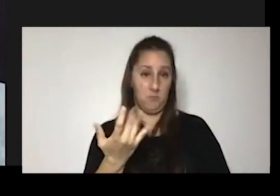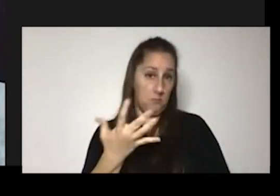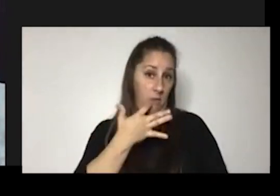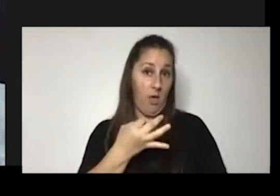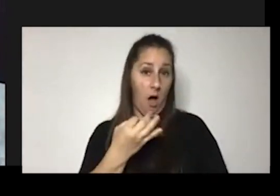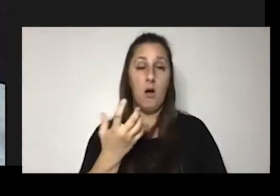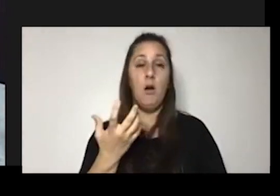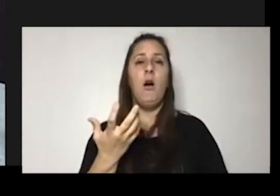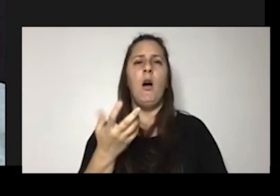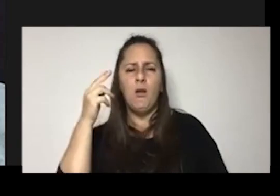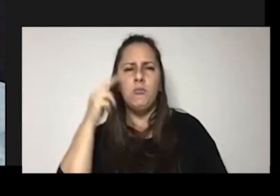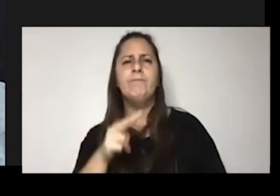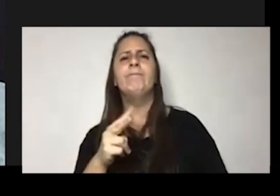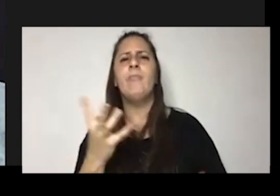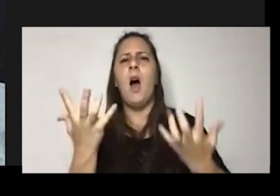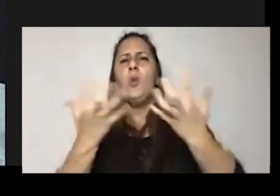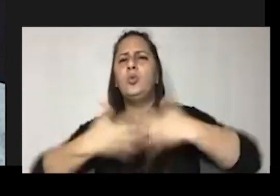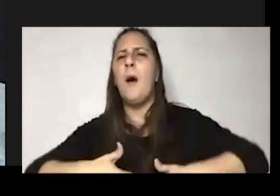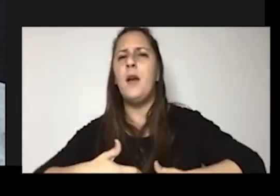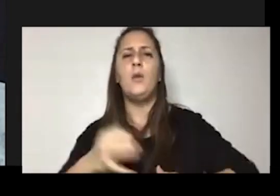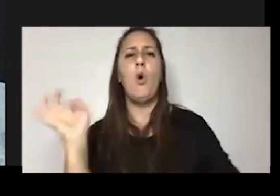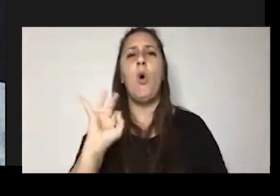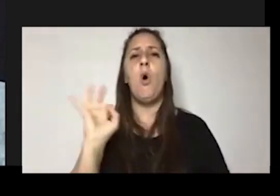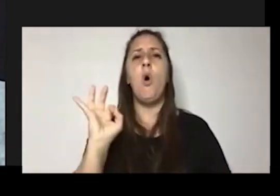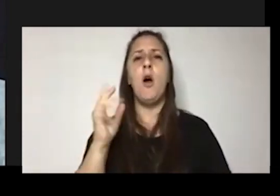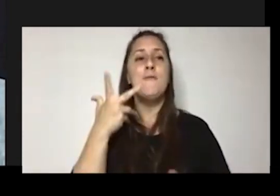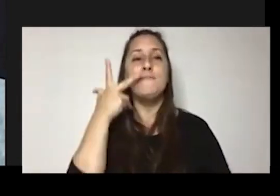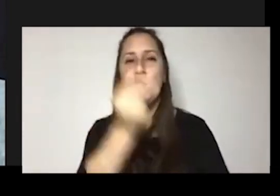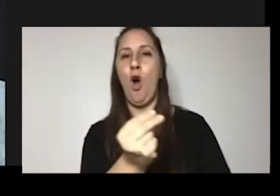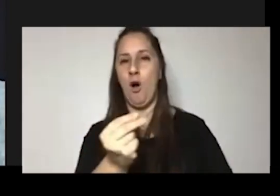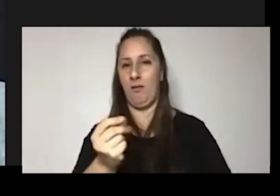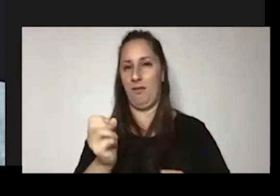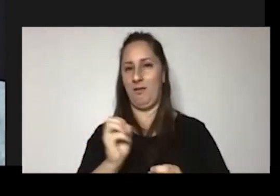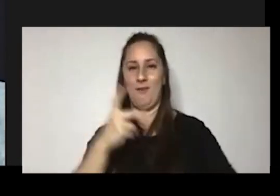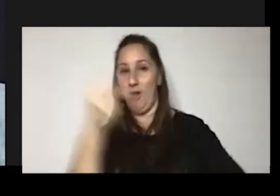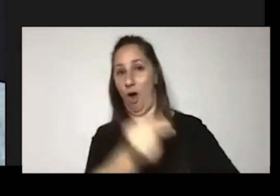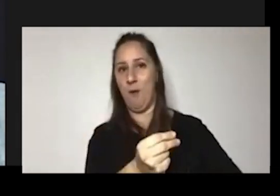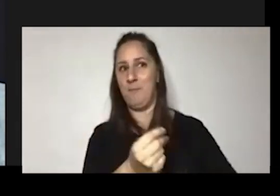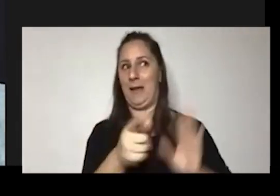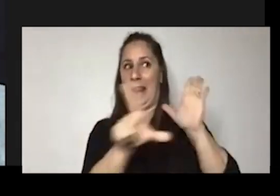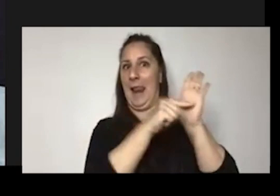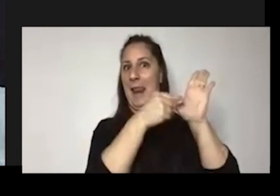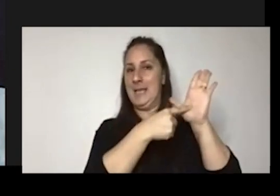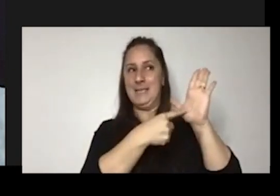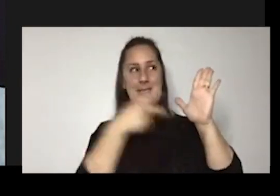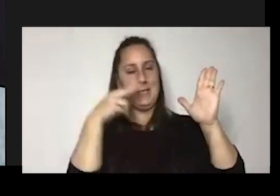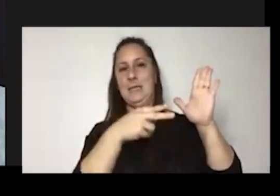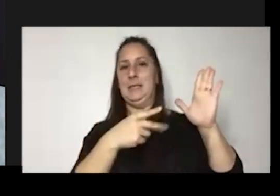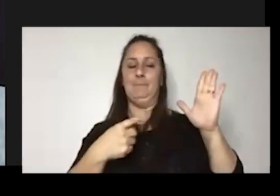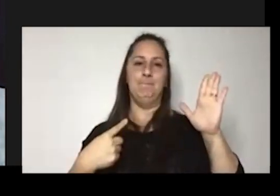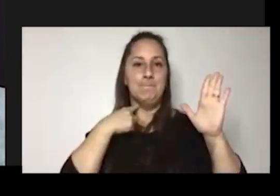ejemplo, o como no lo pueden denegar porque hubo una ley que nos dice que no, en general, y lo he visto